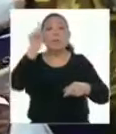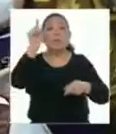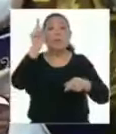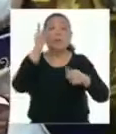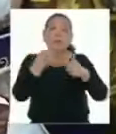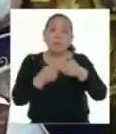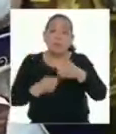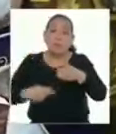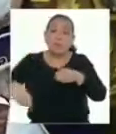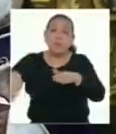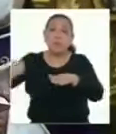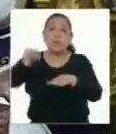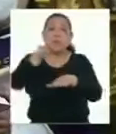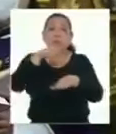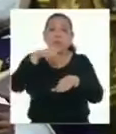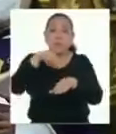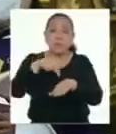Proclamamos tu